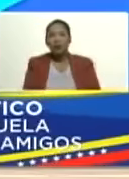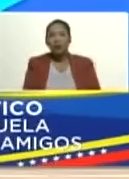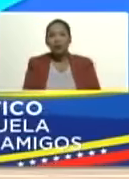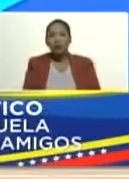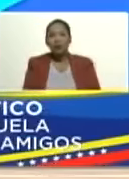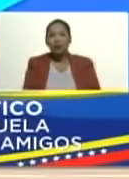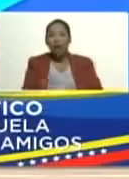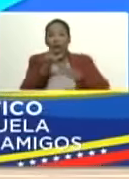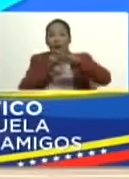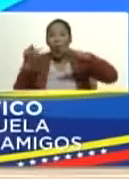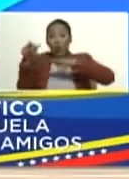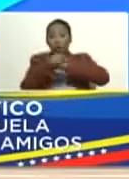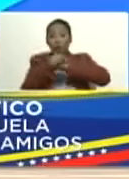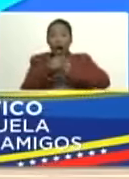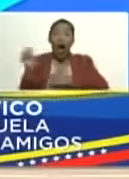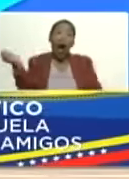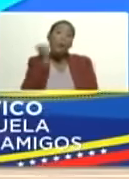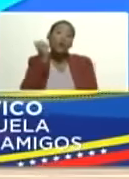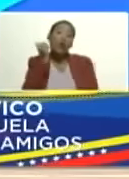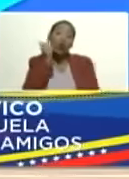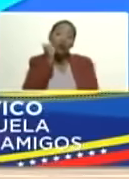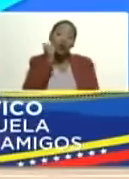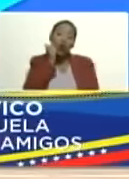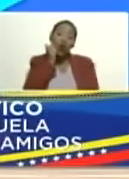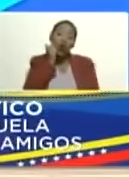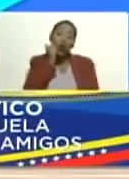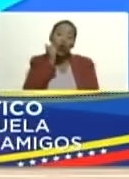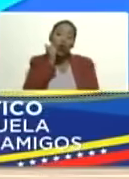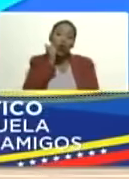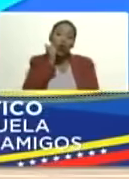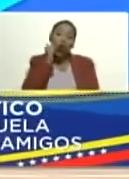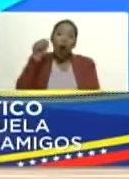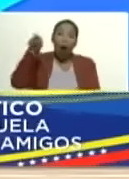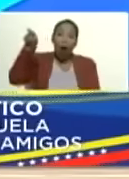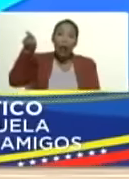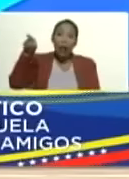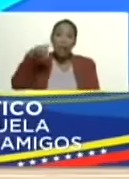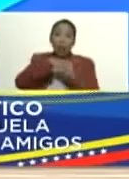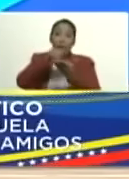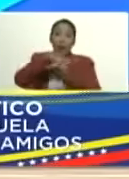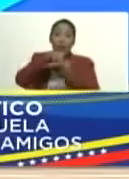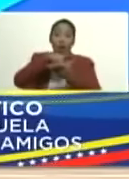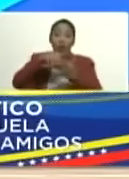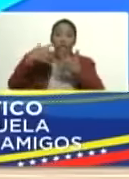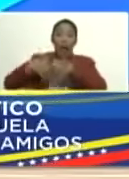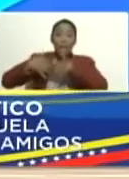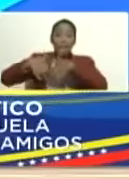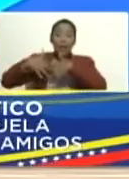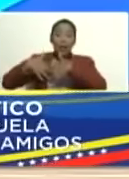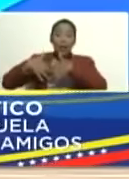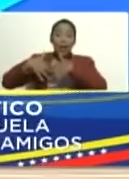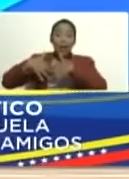que Guyana, de manera abusiva ya, con la presencia de las transnacionales petroleras gringas,